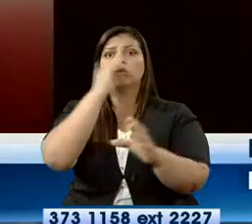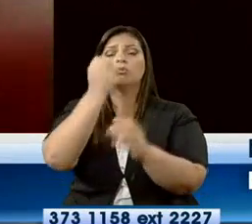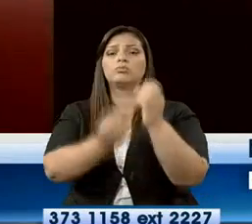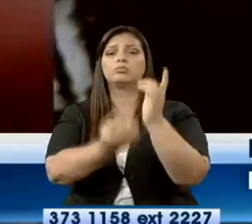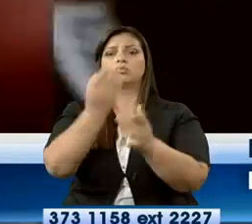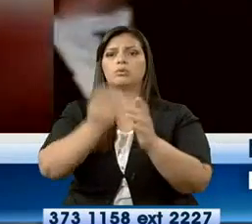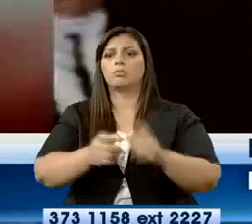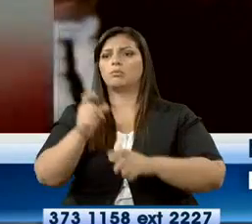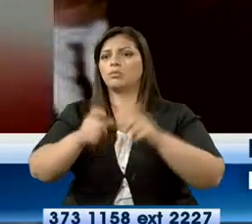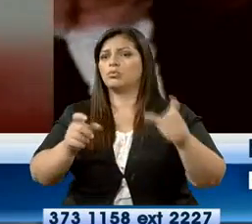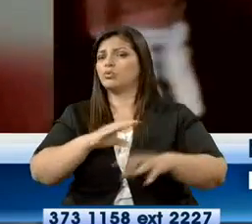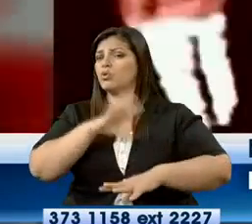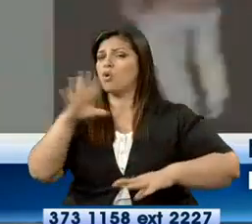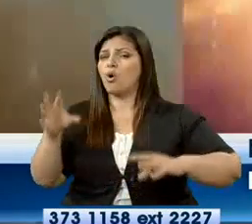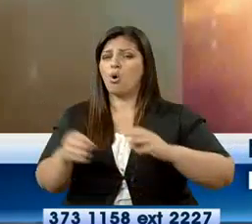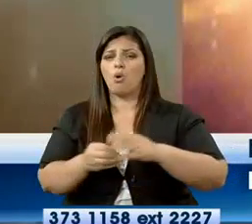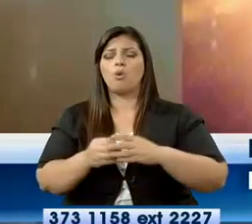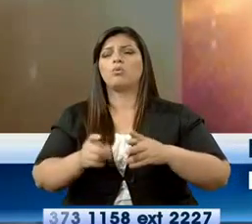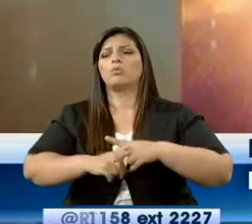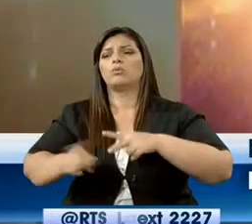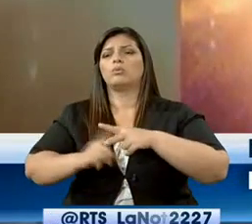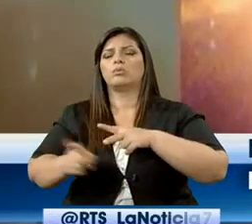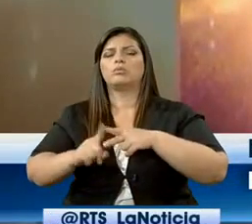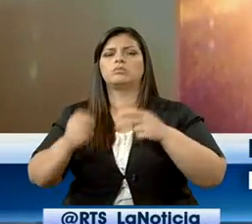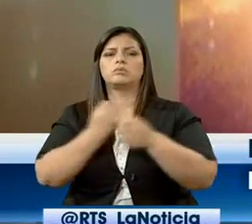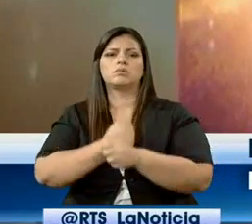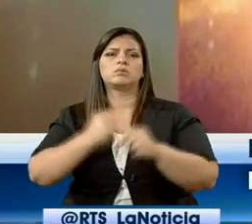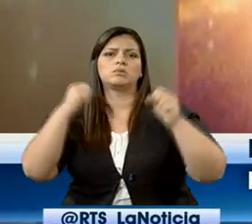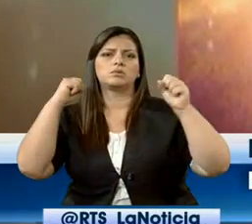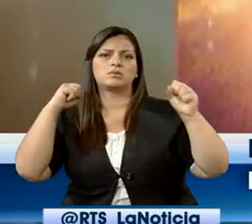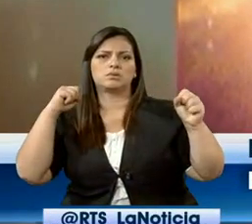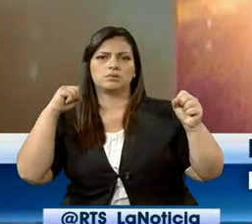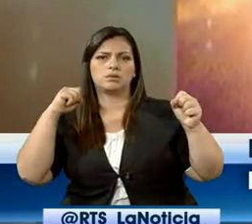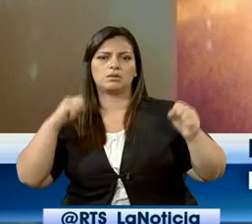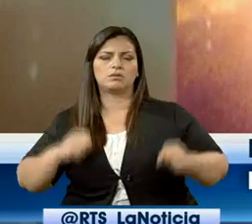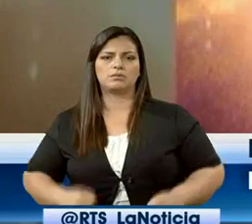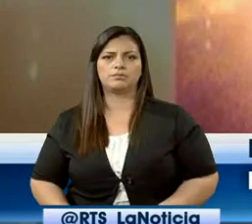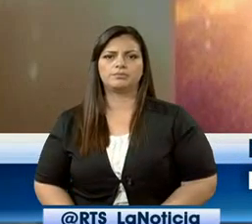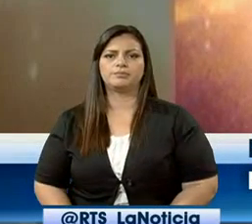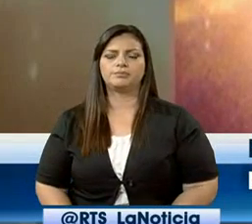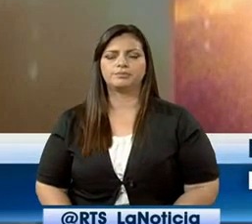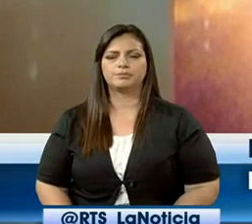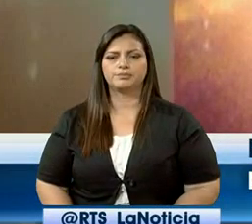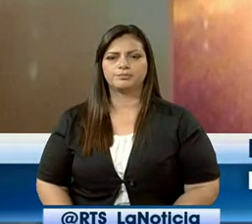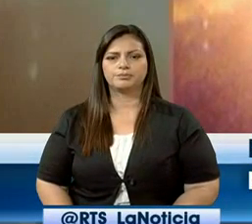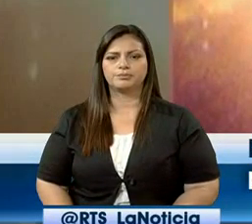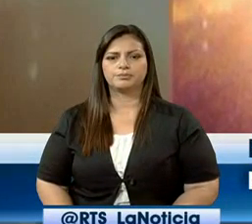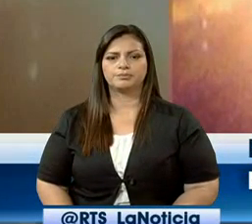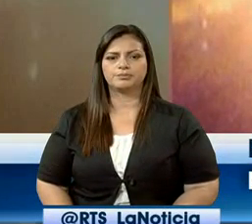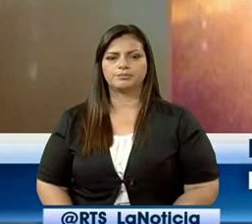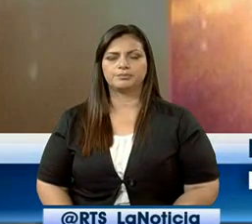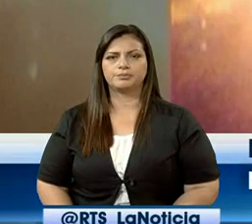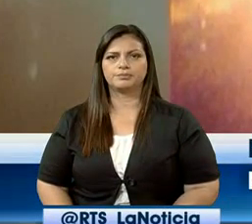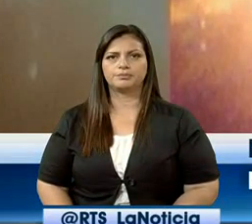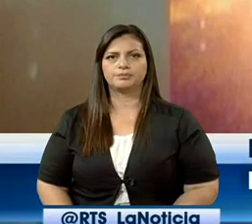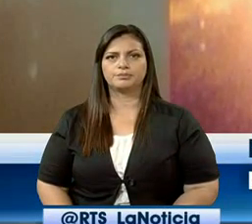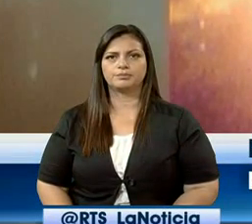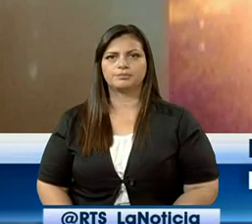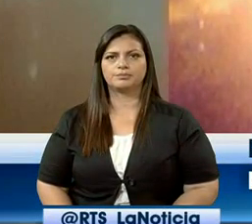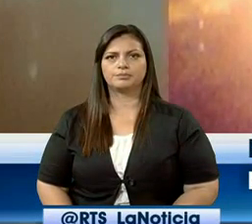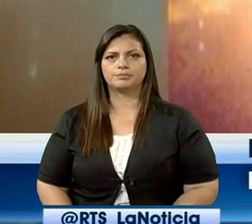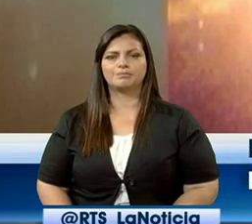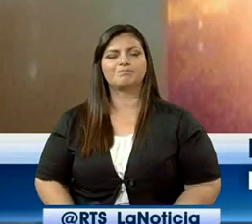todos los pasajeros lograron salir del vehículo y no se reportaron heridos.